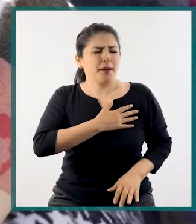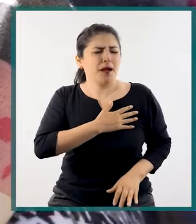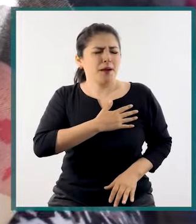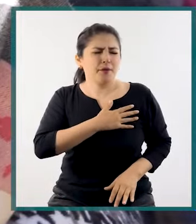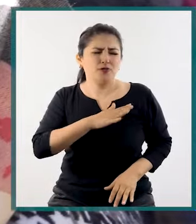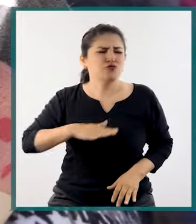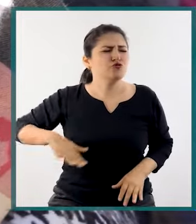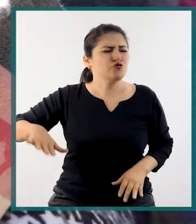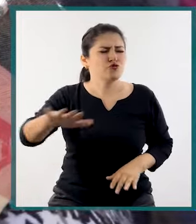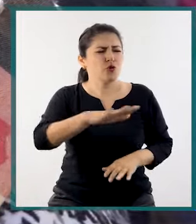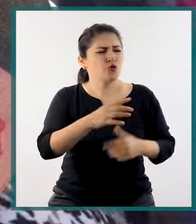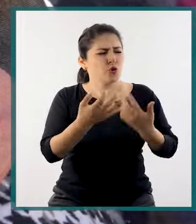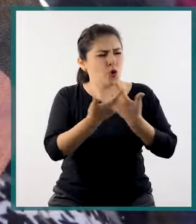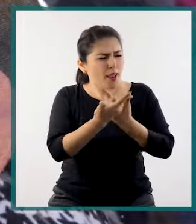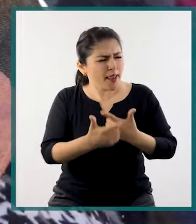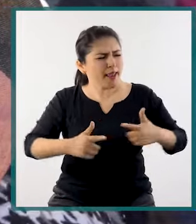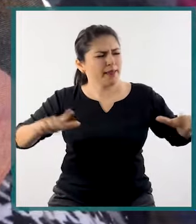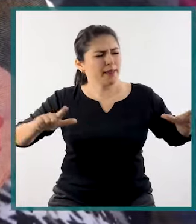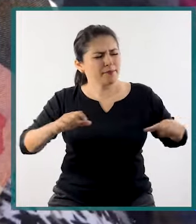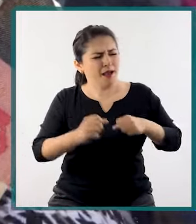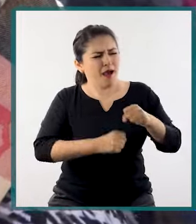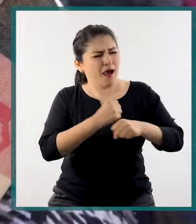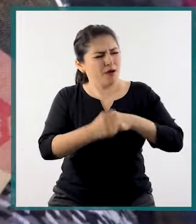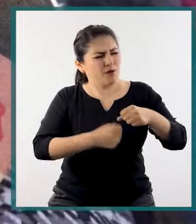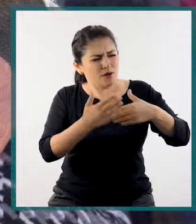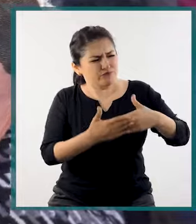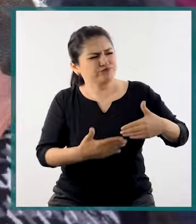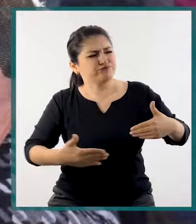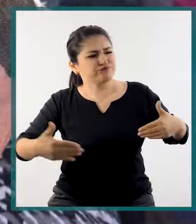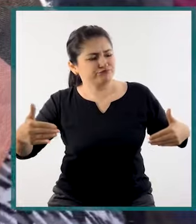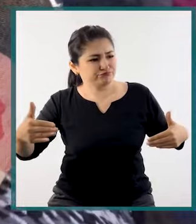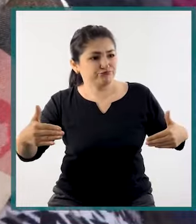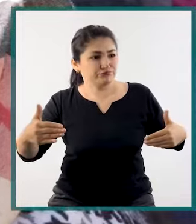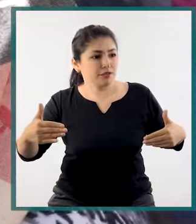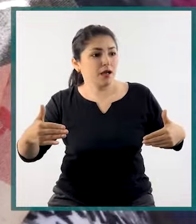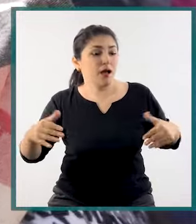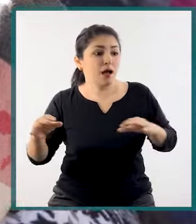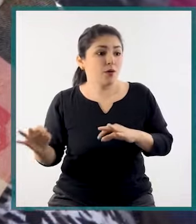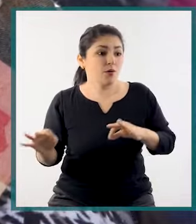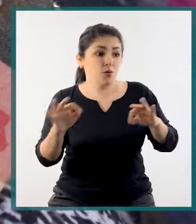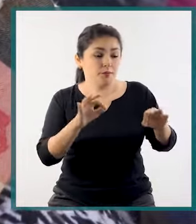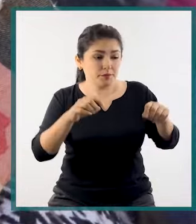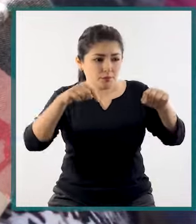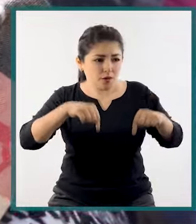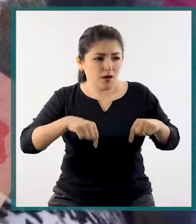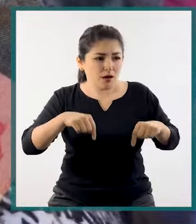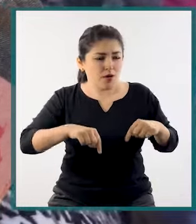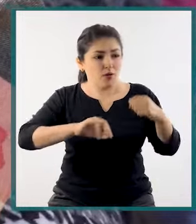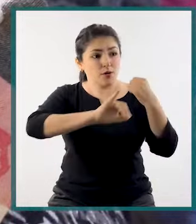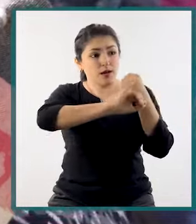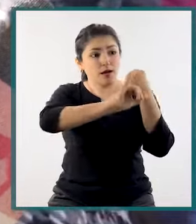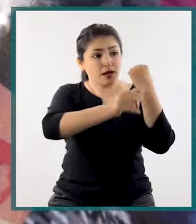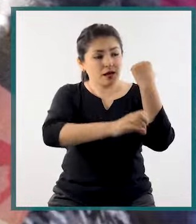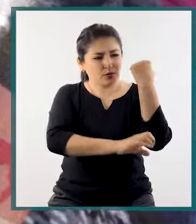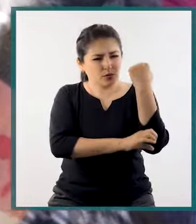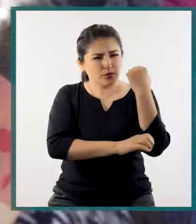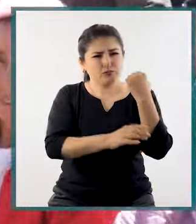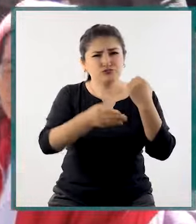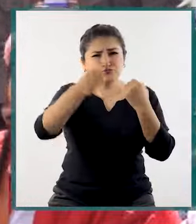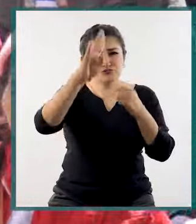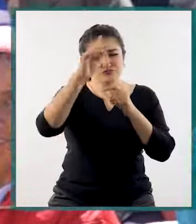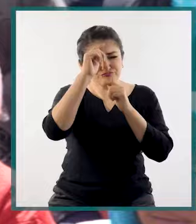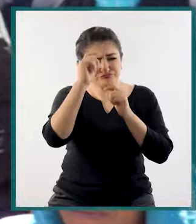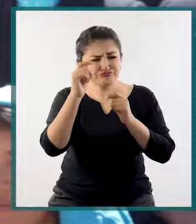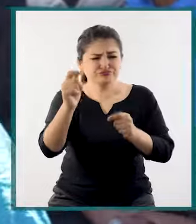himno nacional, somos libres por siempre. Y así mismo nosotros también, dice, honramos al Dios de Jacob.